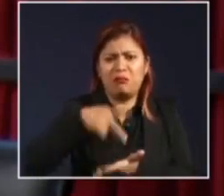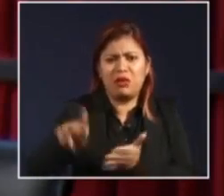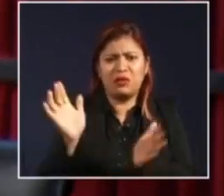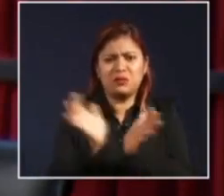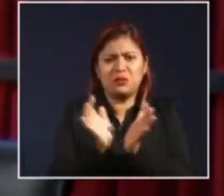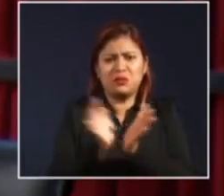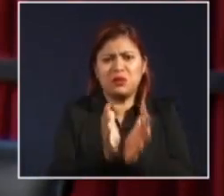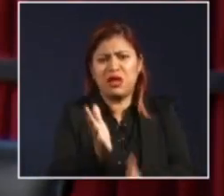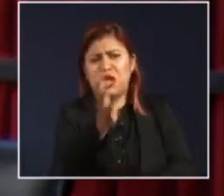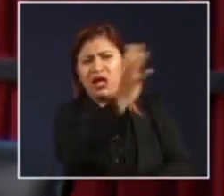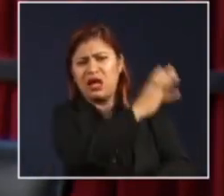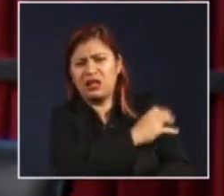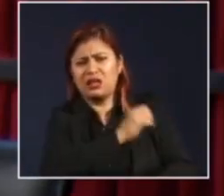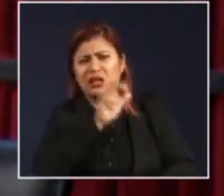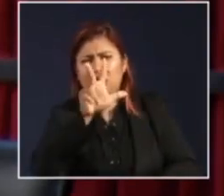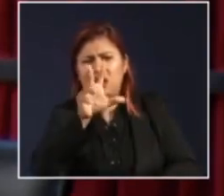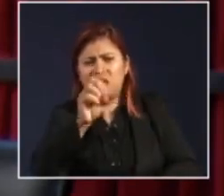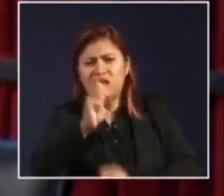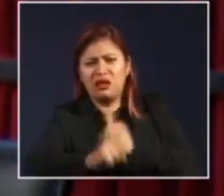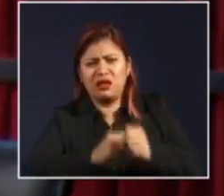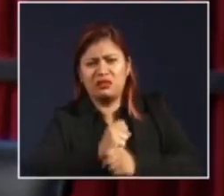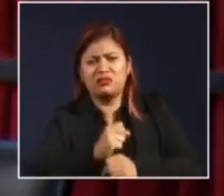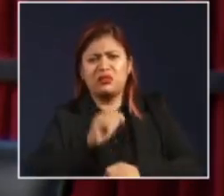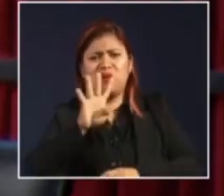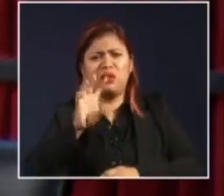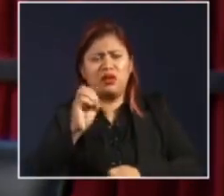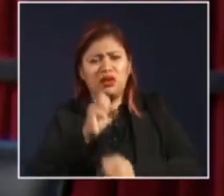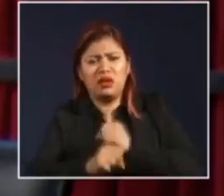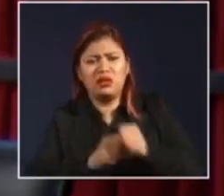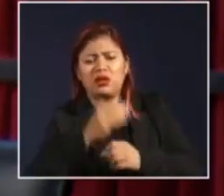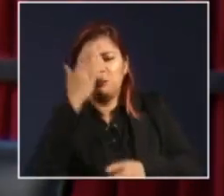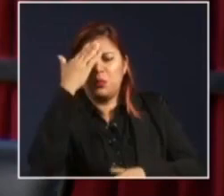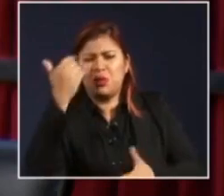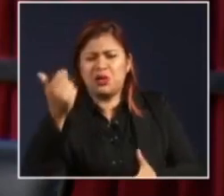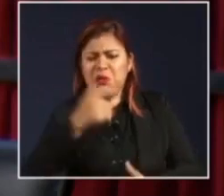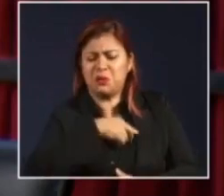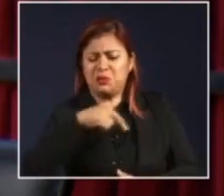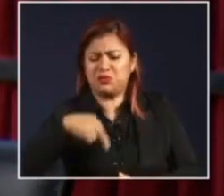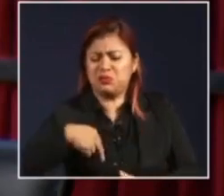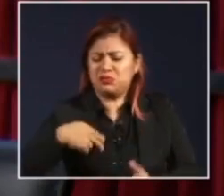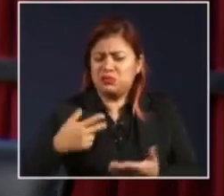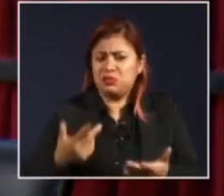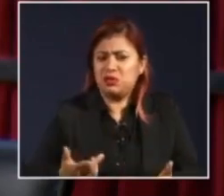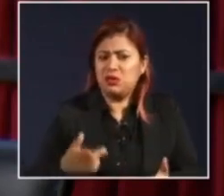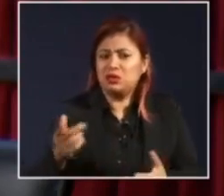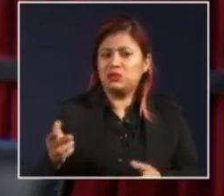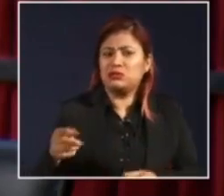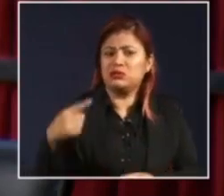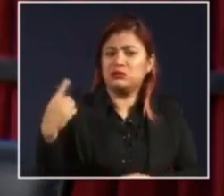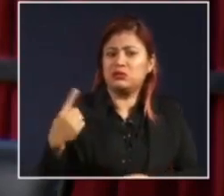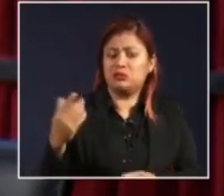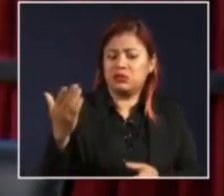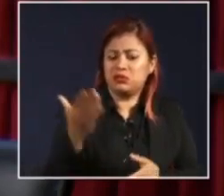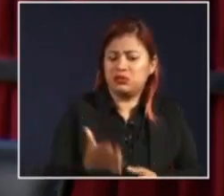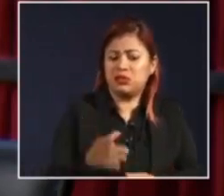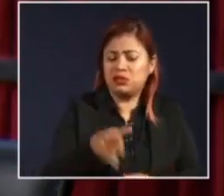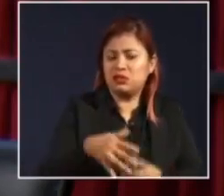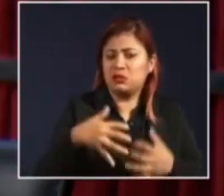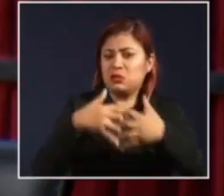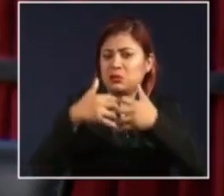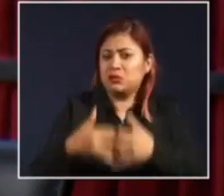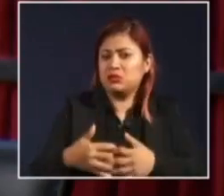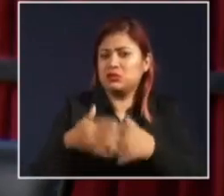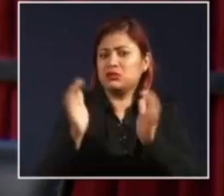los asegurados, tenemos que estar sujetos a las arbitrariedades de estas compañías de seguro